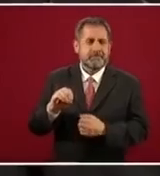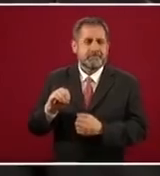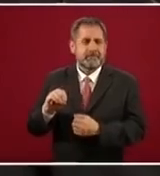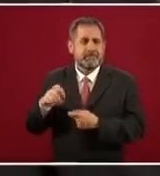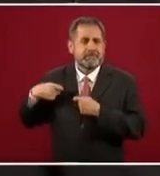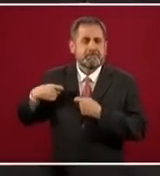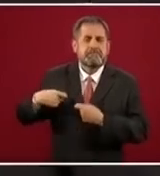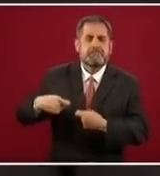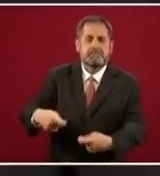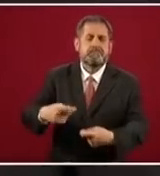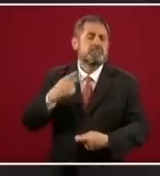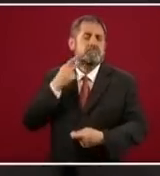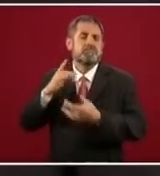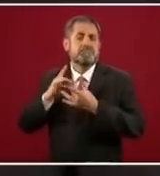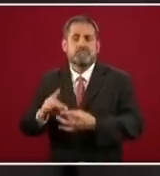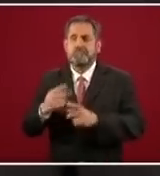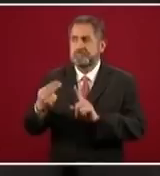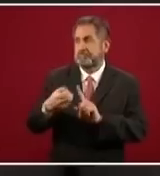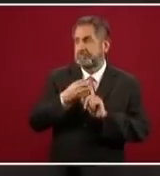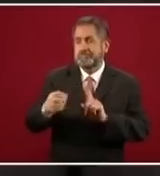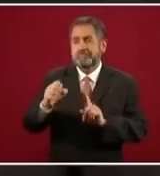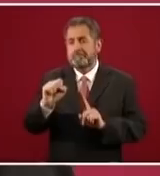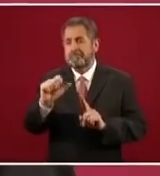fue lo que se impuso